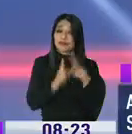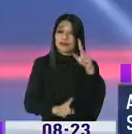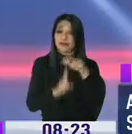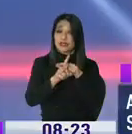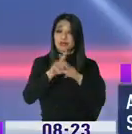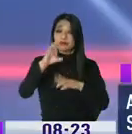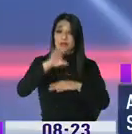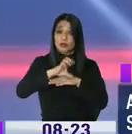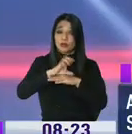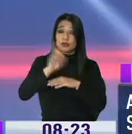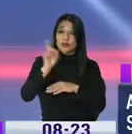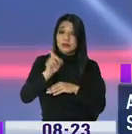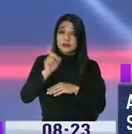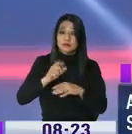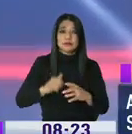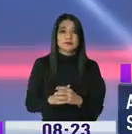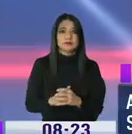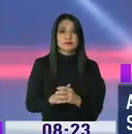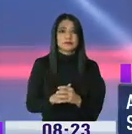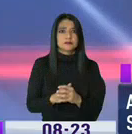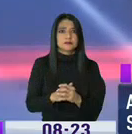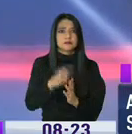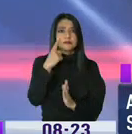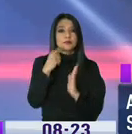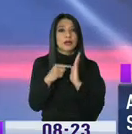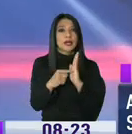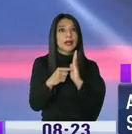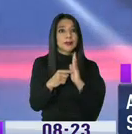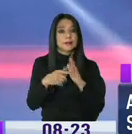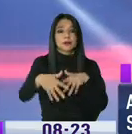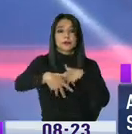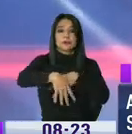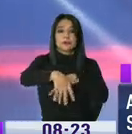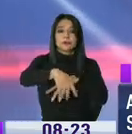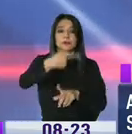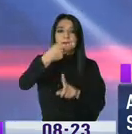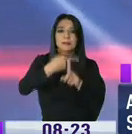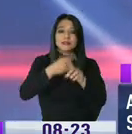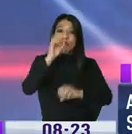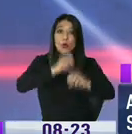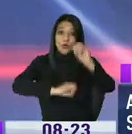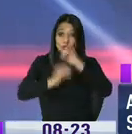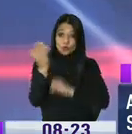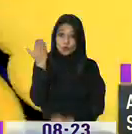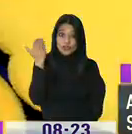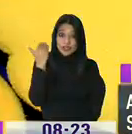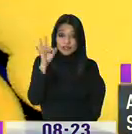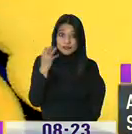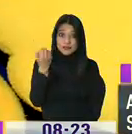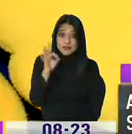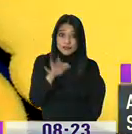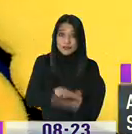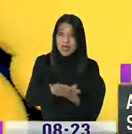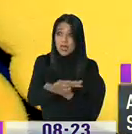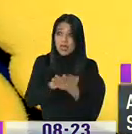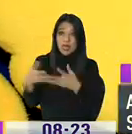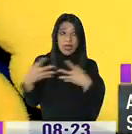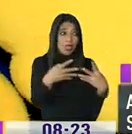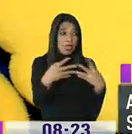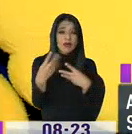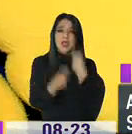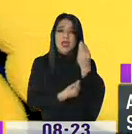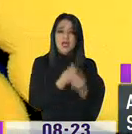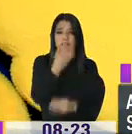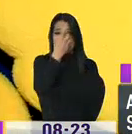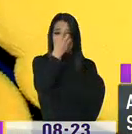país ha necesitado. Muestra de esto son las protestas de octubre del 2019. Nos llevamos como payasitos a